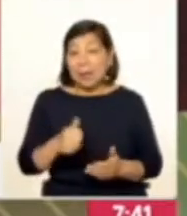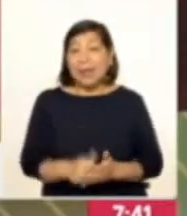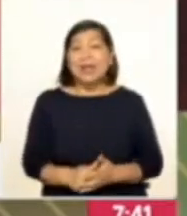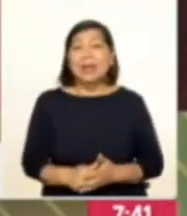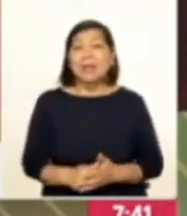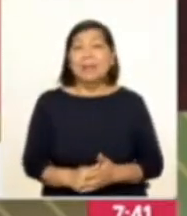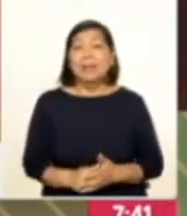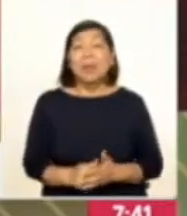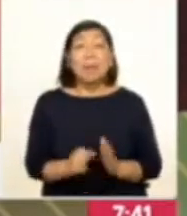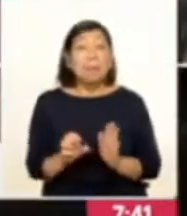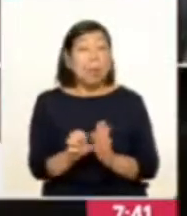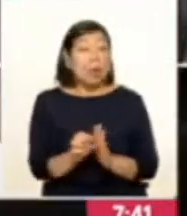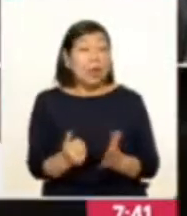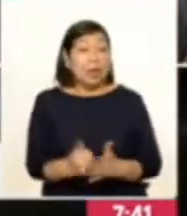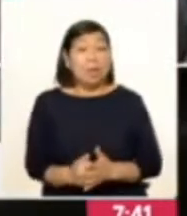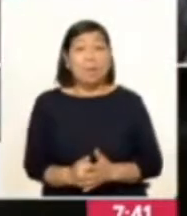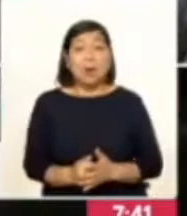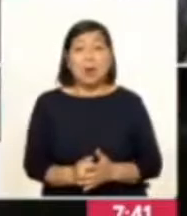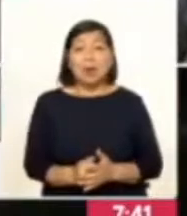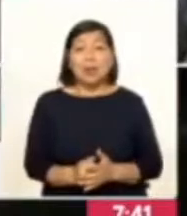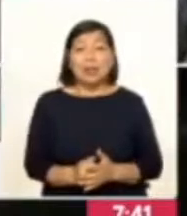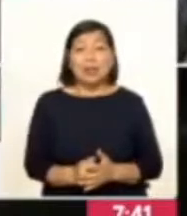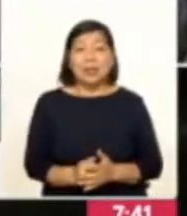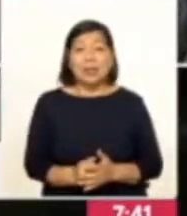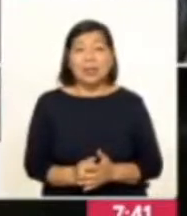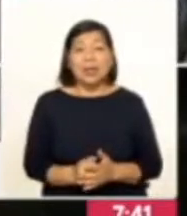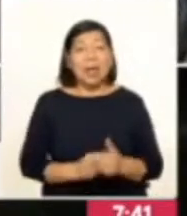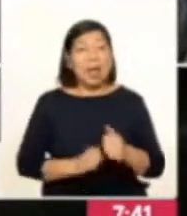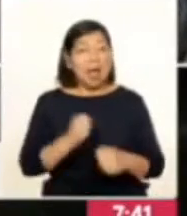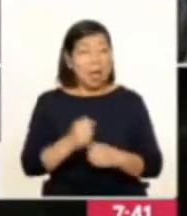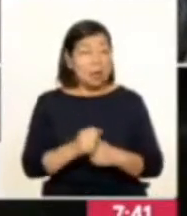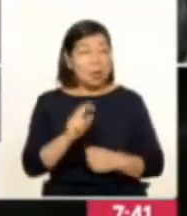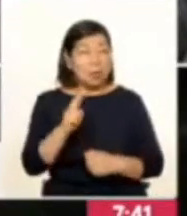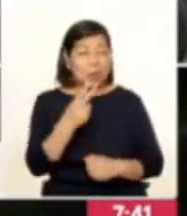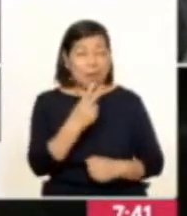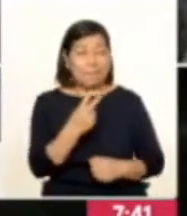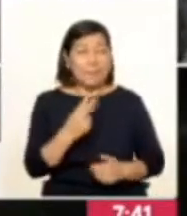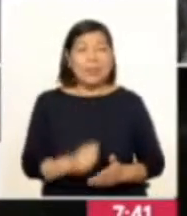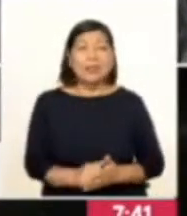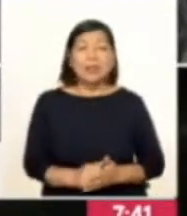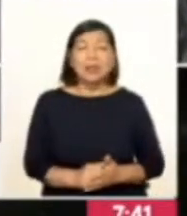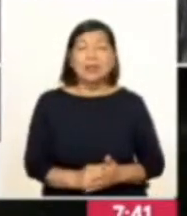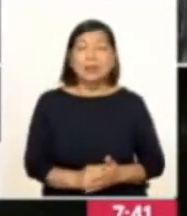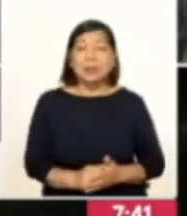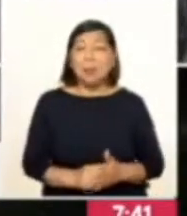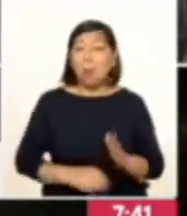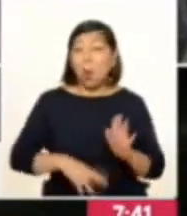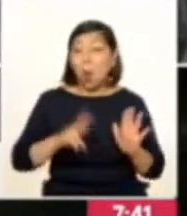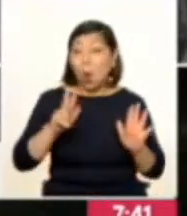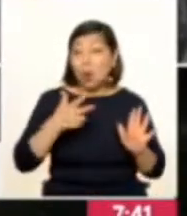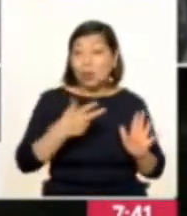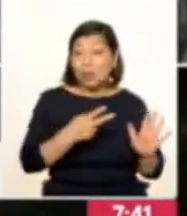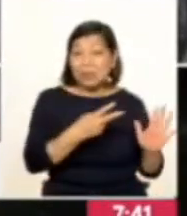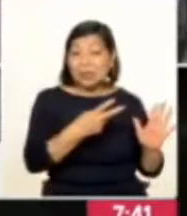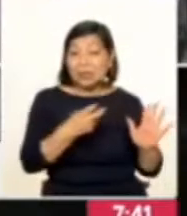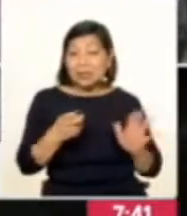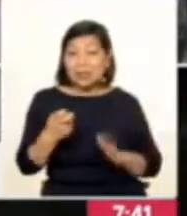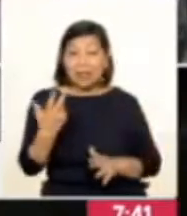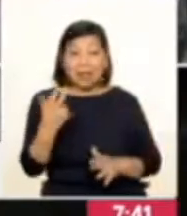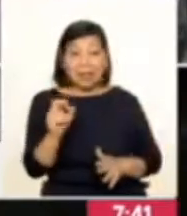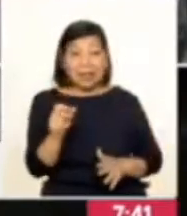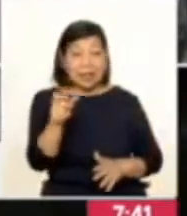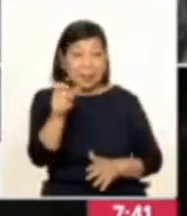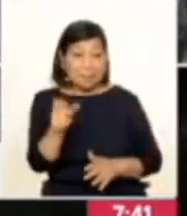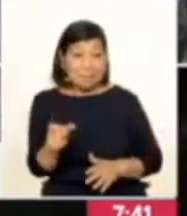y en el caso de el año 2022 hemos identificado a más de 8.730